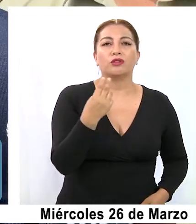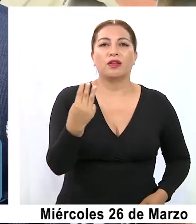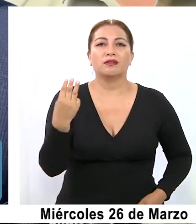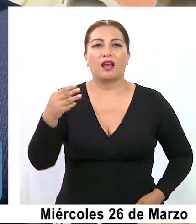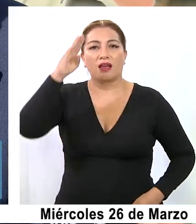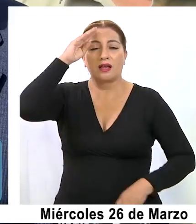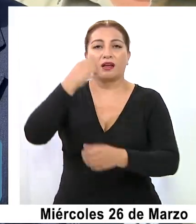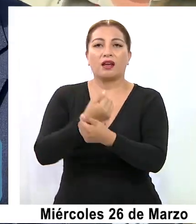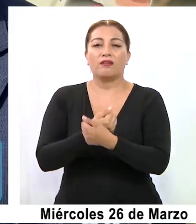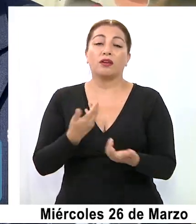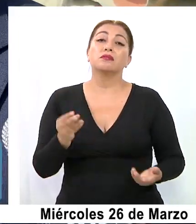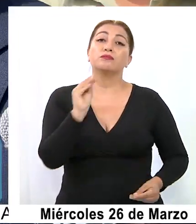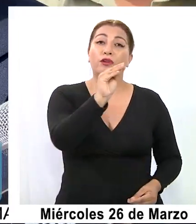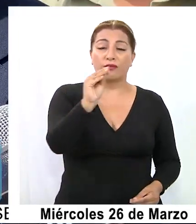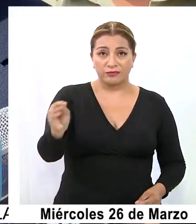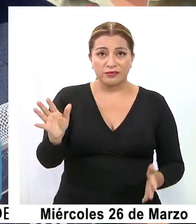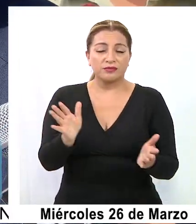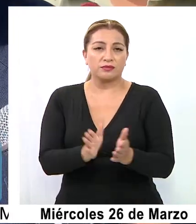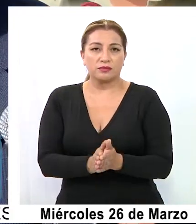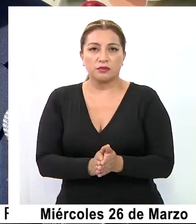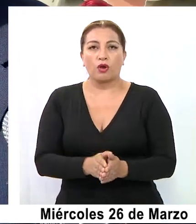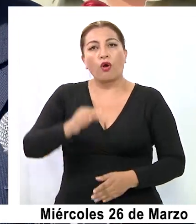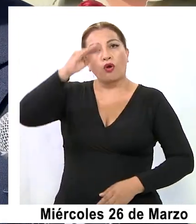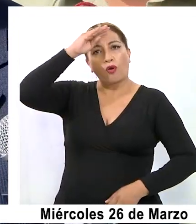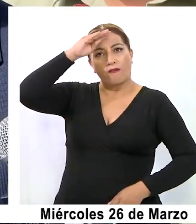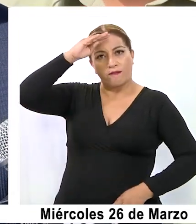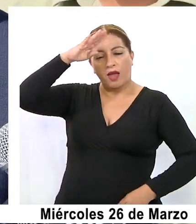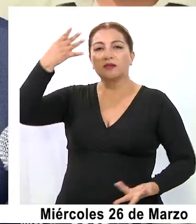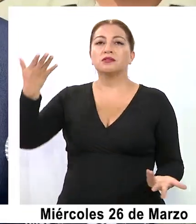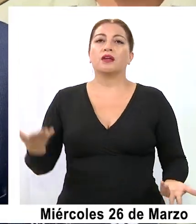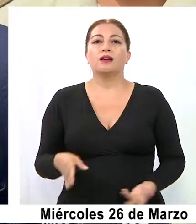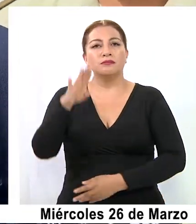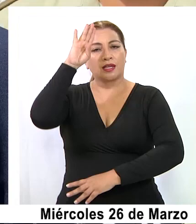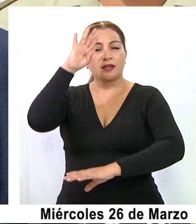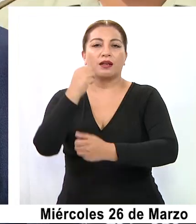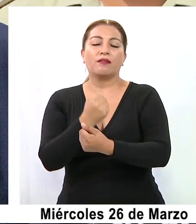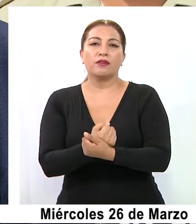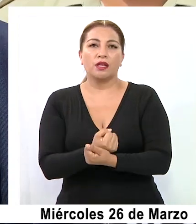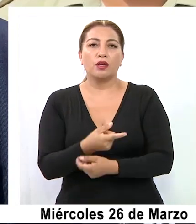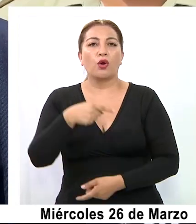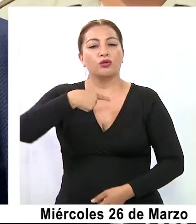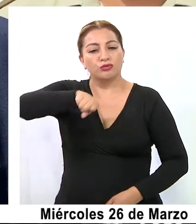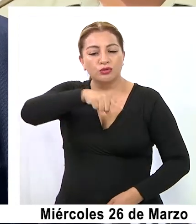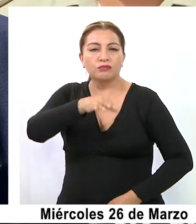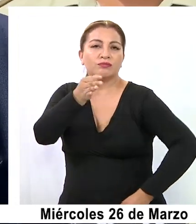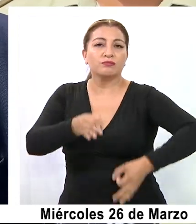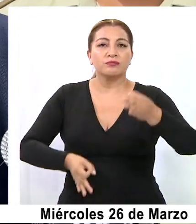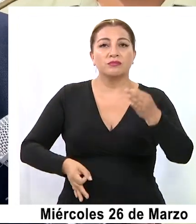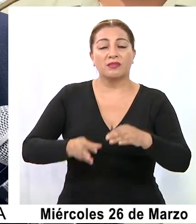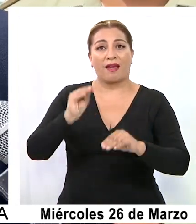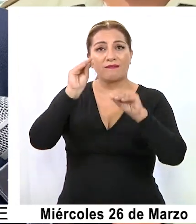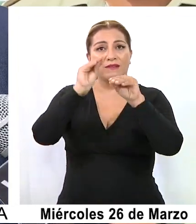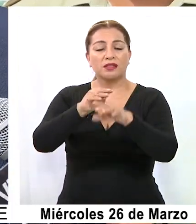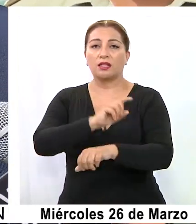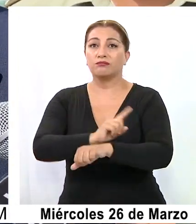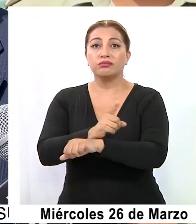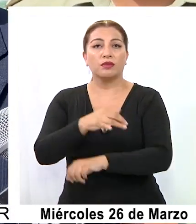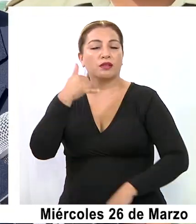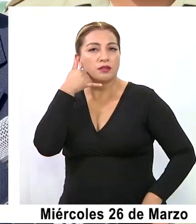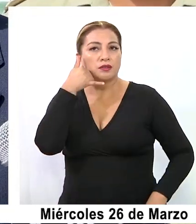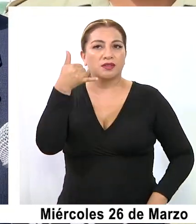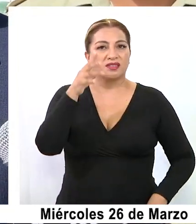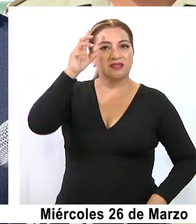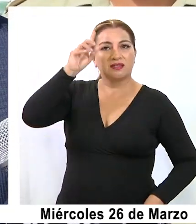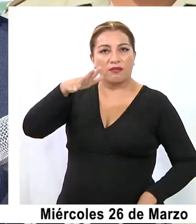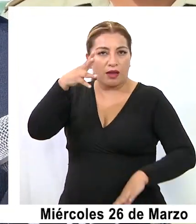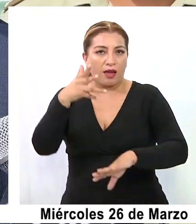lo tanto, el llamado a la ciudadanía es a confiar en nuestra policía, a confiar en nuestro sistema penal y a hacer los llamados cuando efectivamente tengan conocimiento